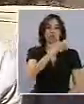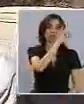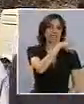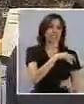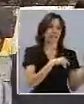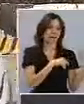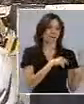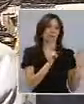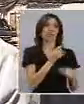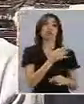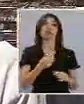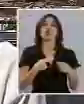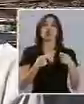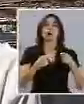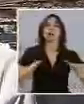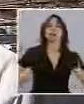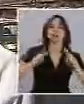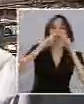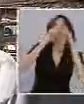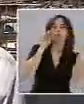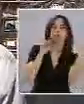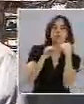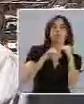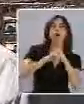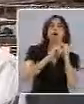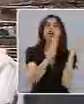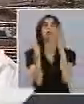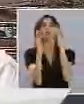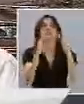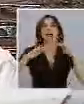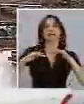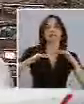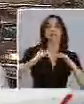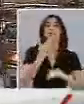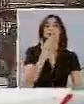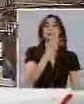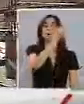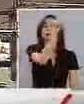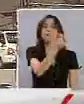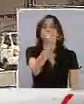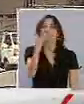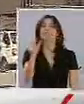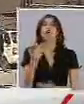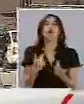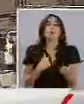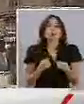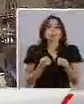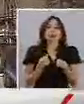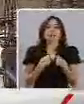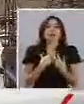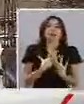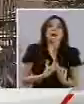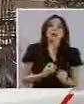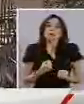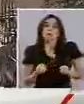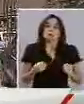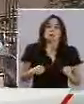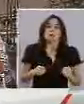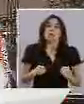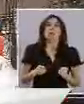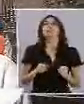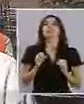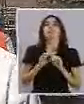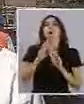Mónica Gonzalo, no solo hay que invertir en infraestructura, en temas antisísmicos, sino que también en las personas. Es cómo manejarnos en niveles de angustia, de estrés y de